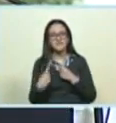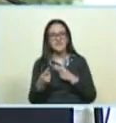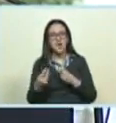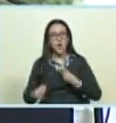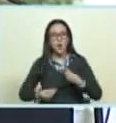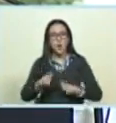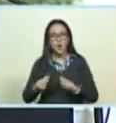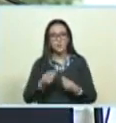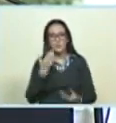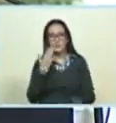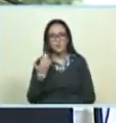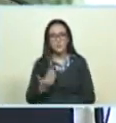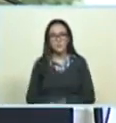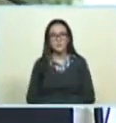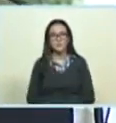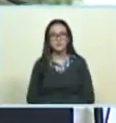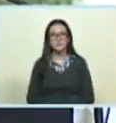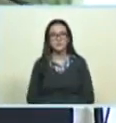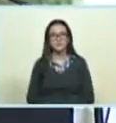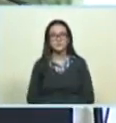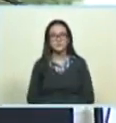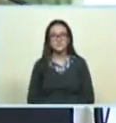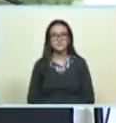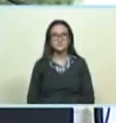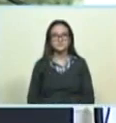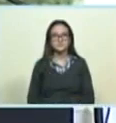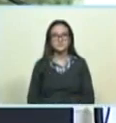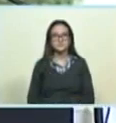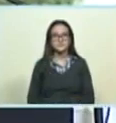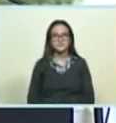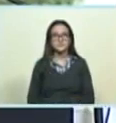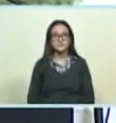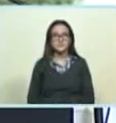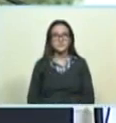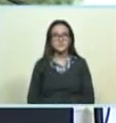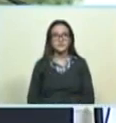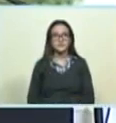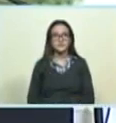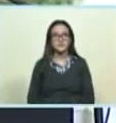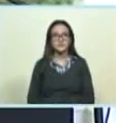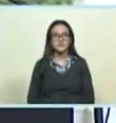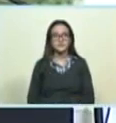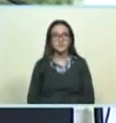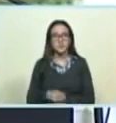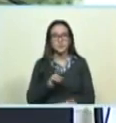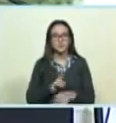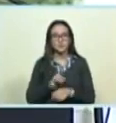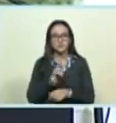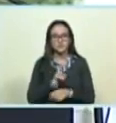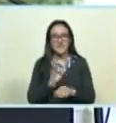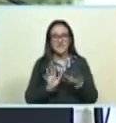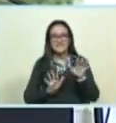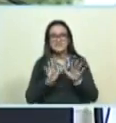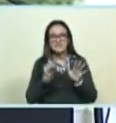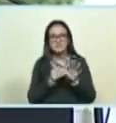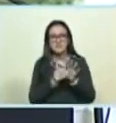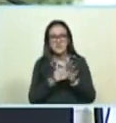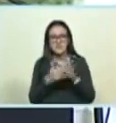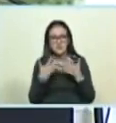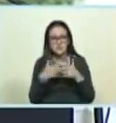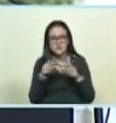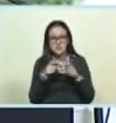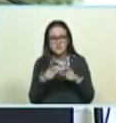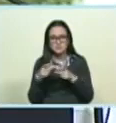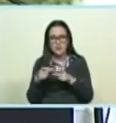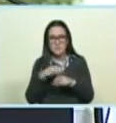estudiantil para la utilización de 15.000 dispositivos. Yo le pido a los ministros encargados de este